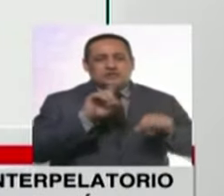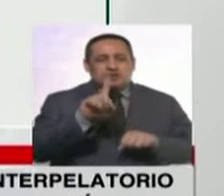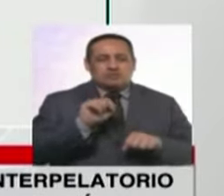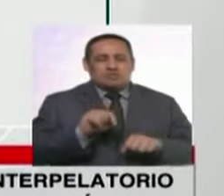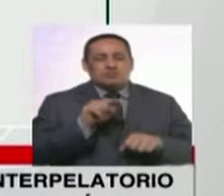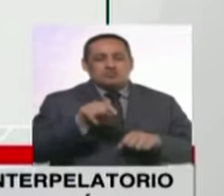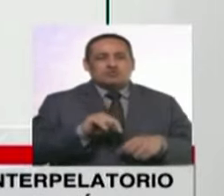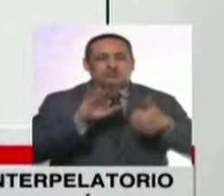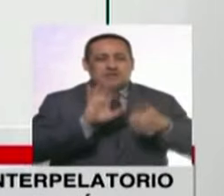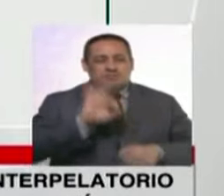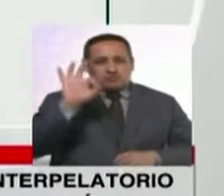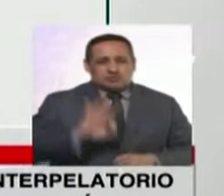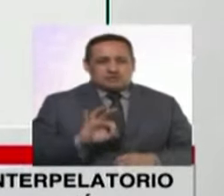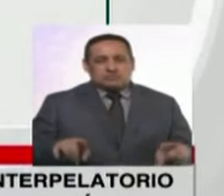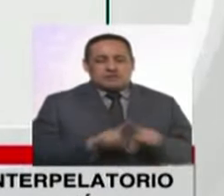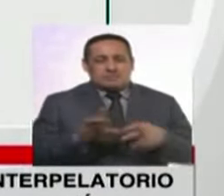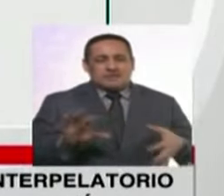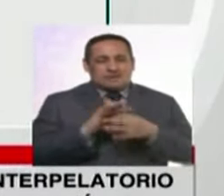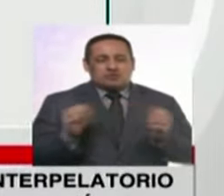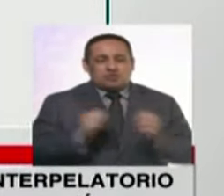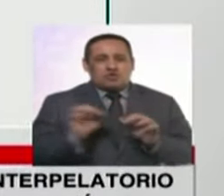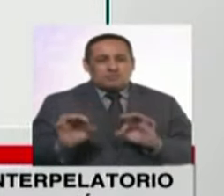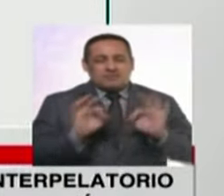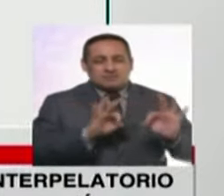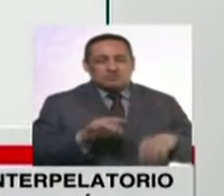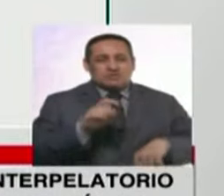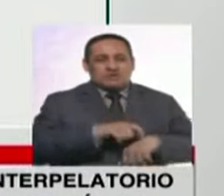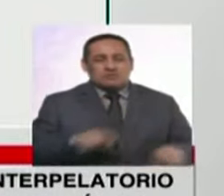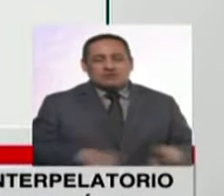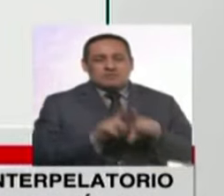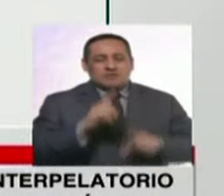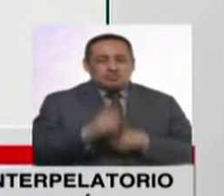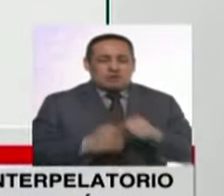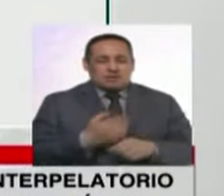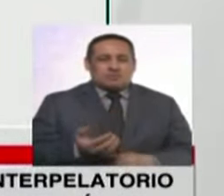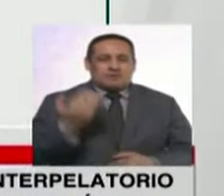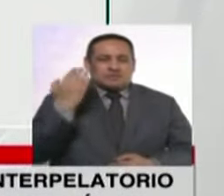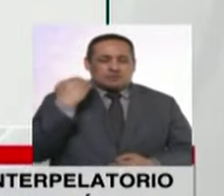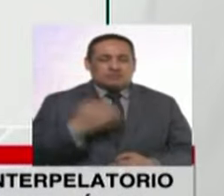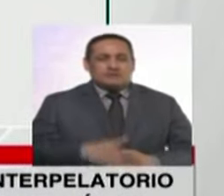6% con relación al mismo vez del año anterior